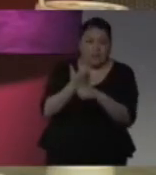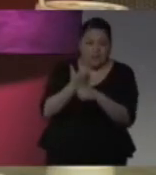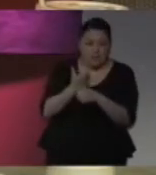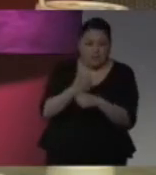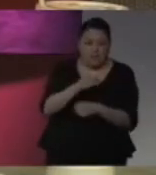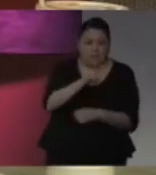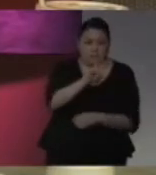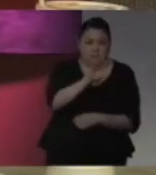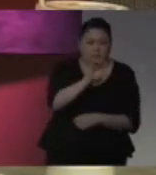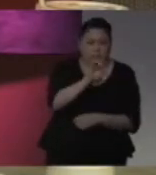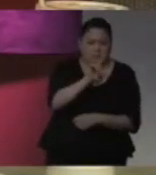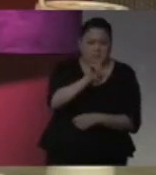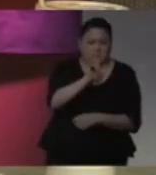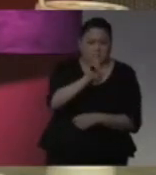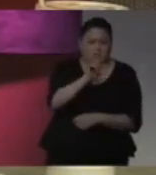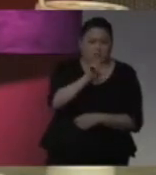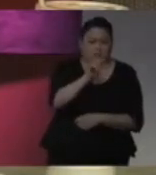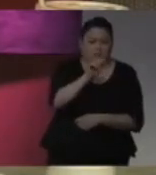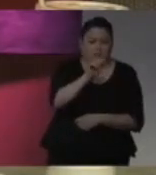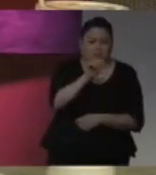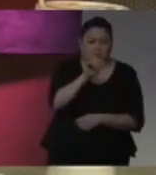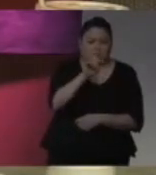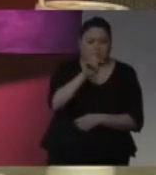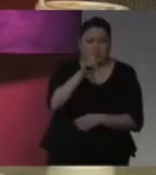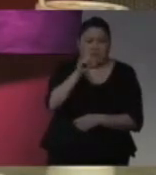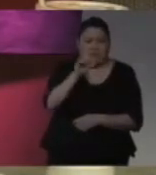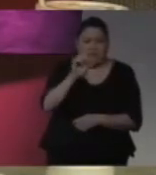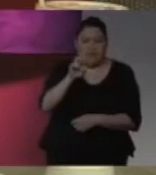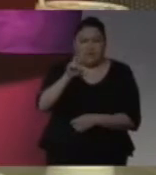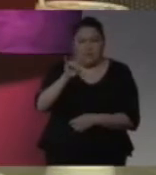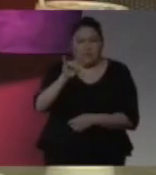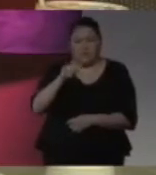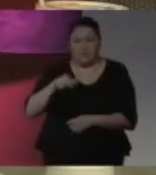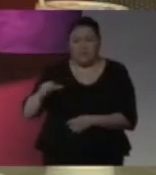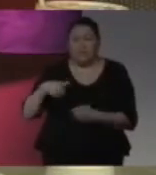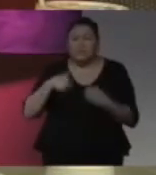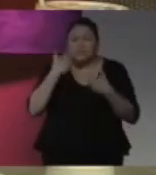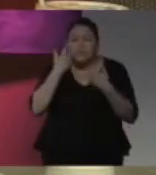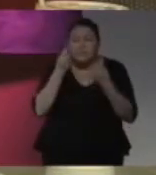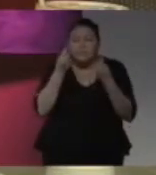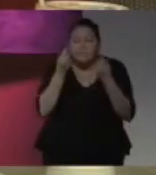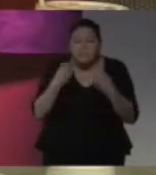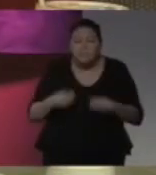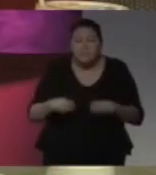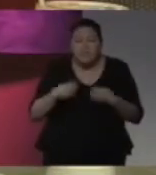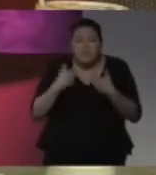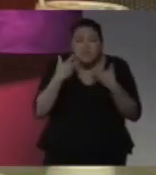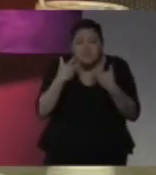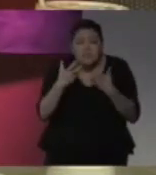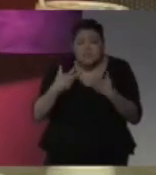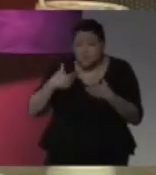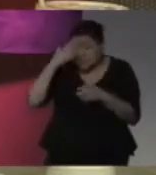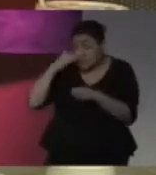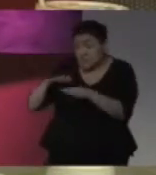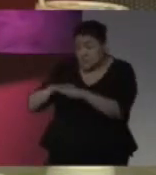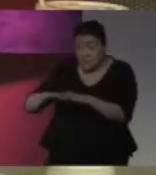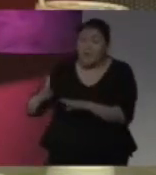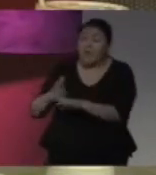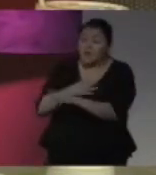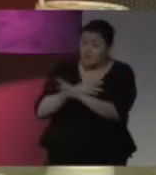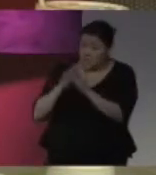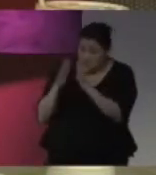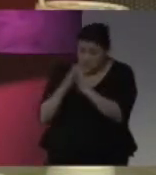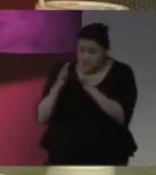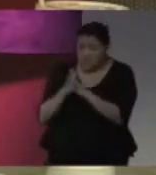incesante energía, las ganas de vivir, las ganas de seguir defendiendo tierra, porque ha pasado el genocidio, han pasado una serie